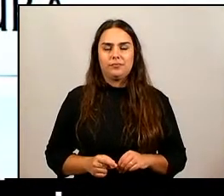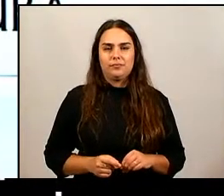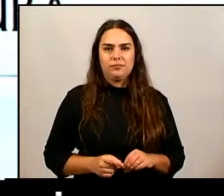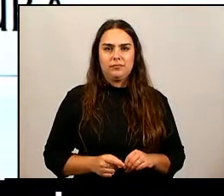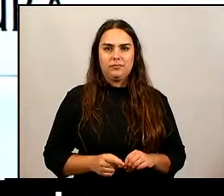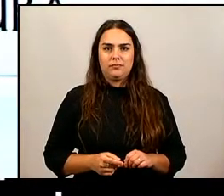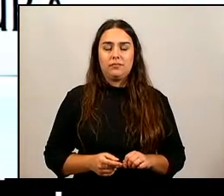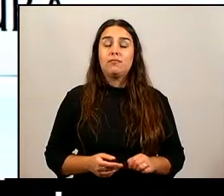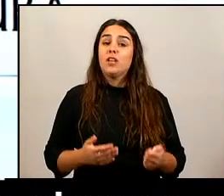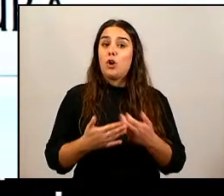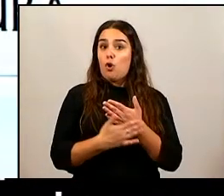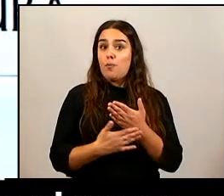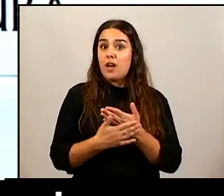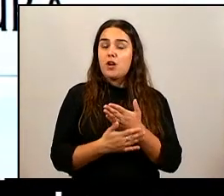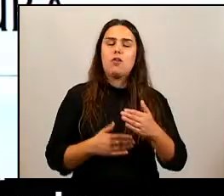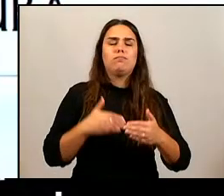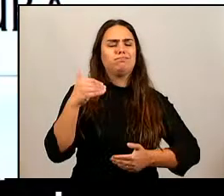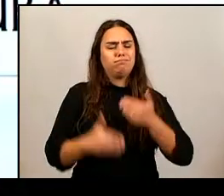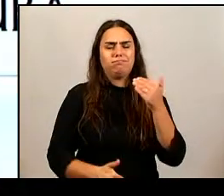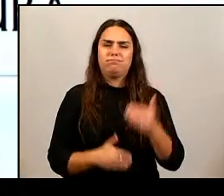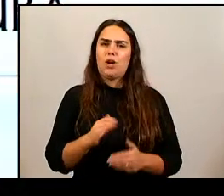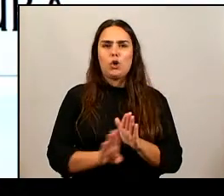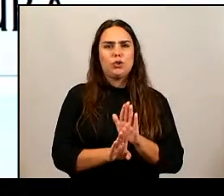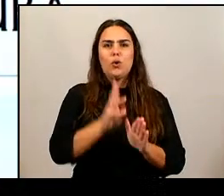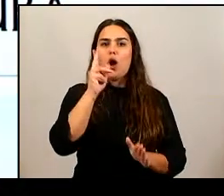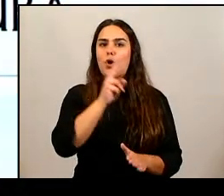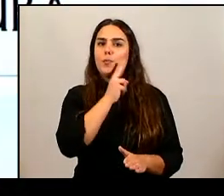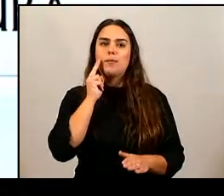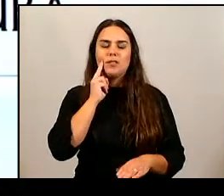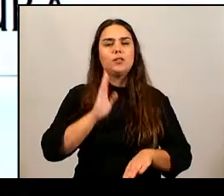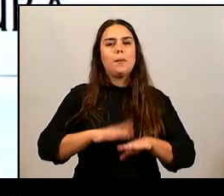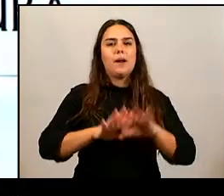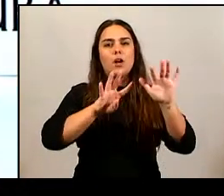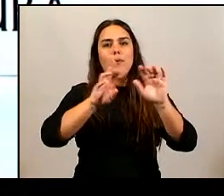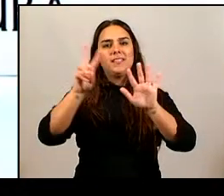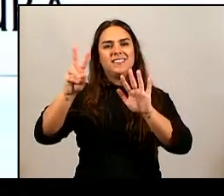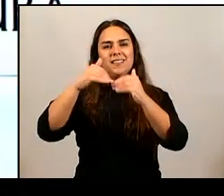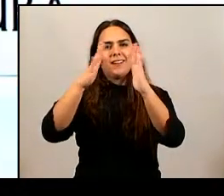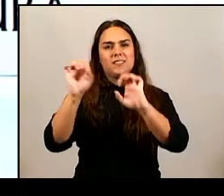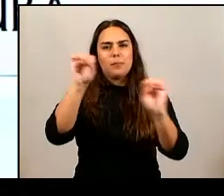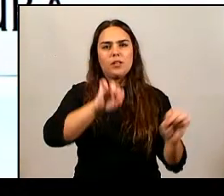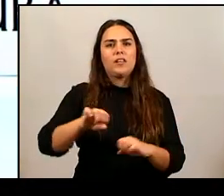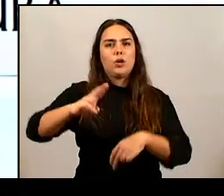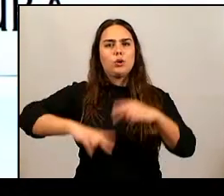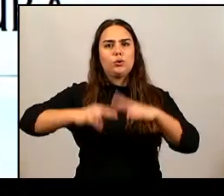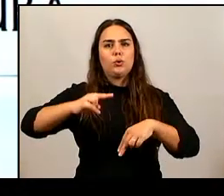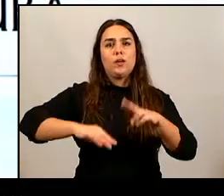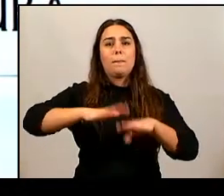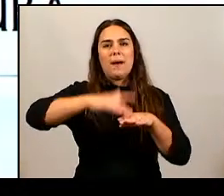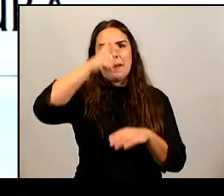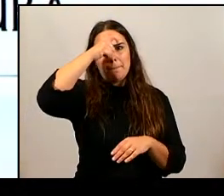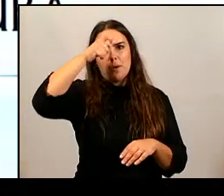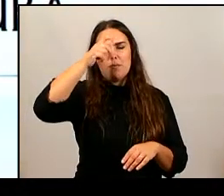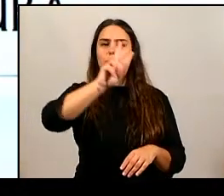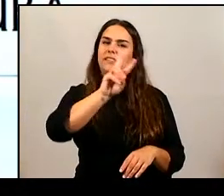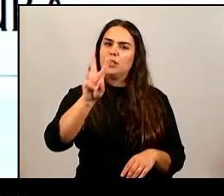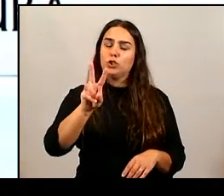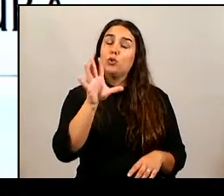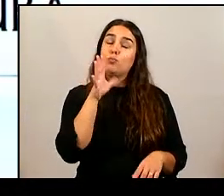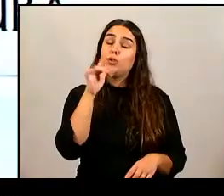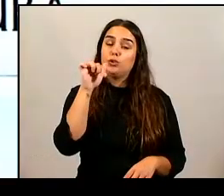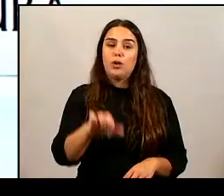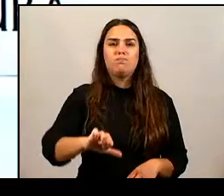Y el Gobierno sigue avanzando en su compromiso por construir 97 viviendas protegidas en 22 municipios. Por eso hoy